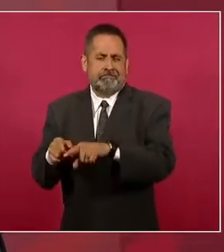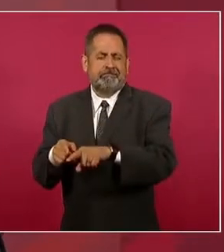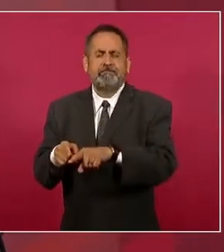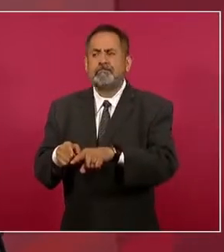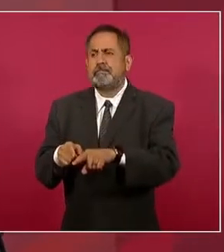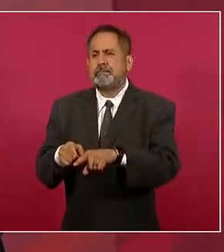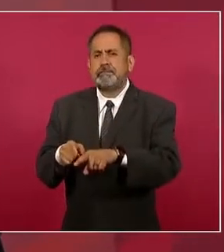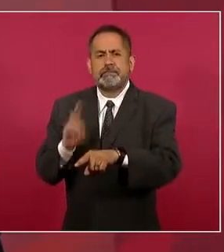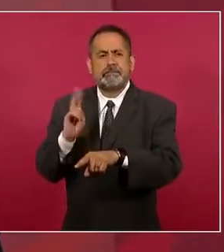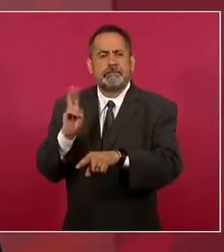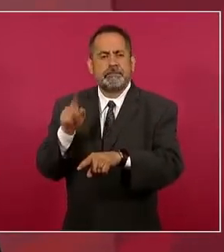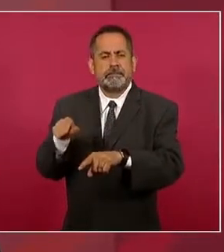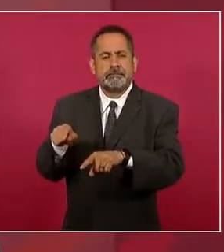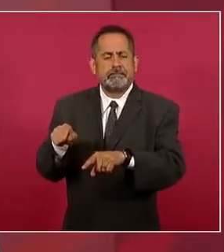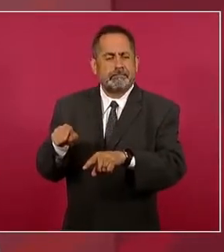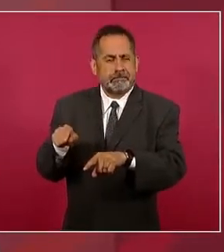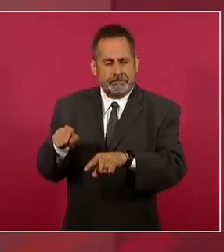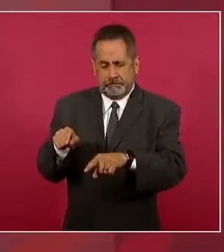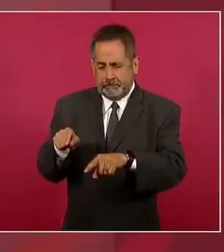estos